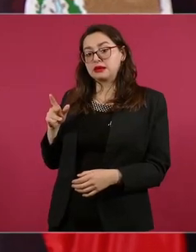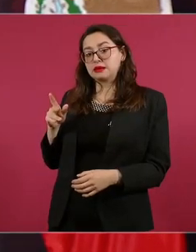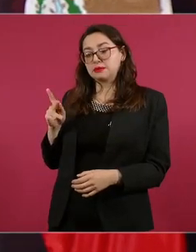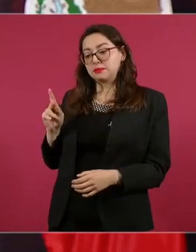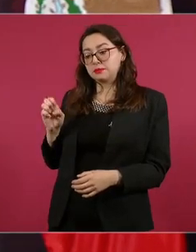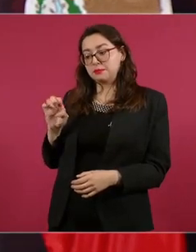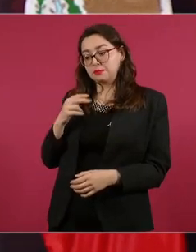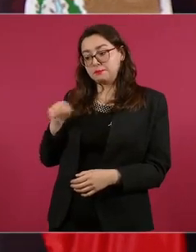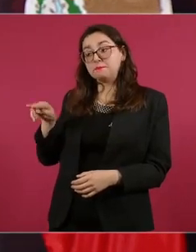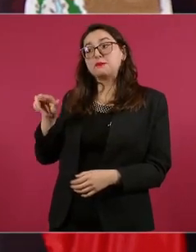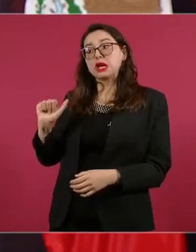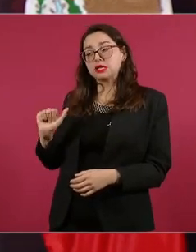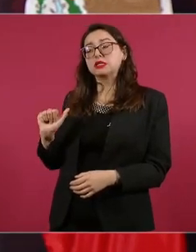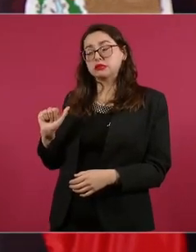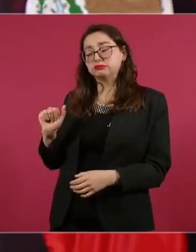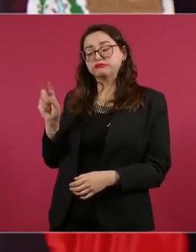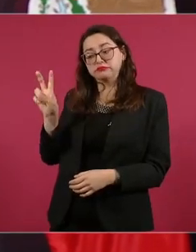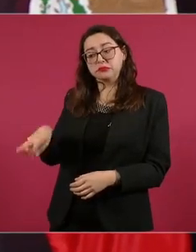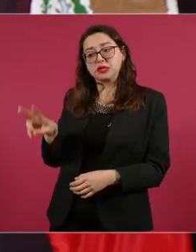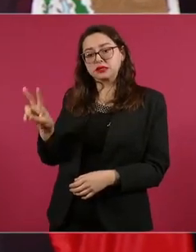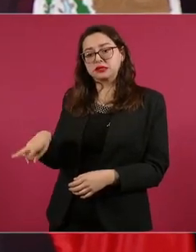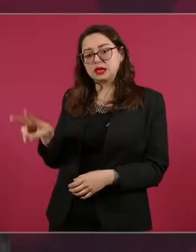del licenciado Peña.